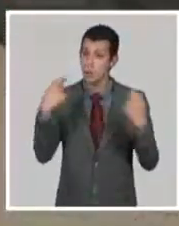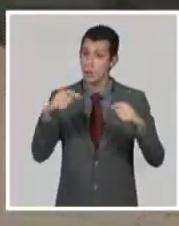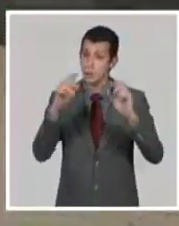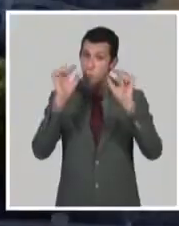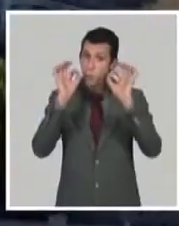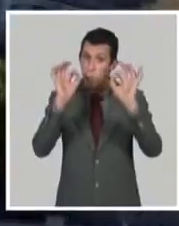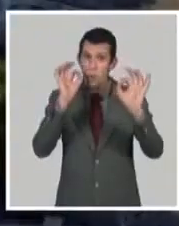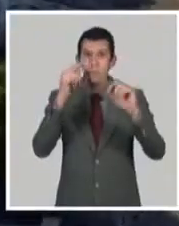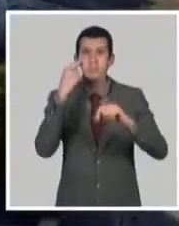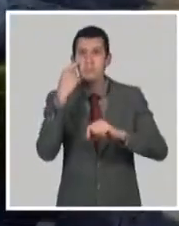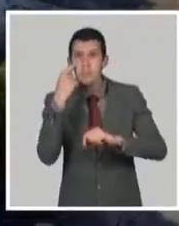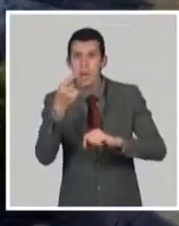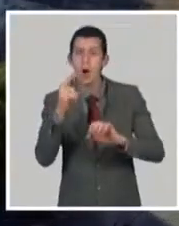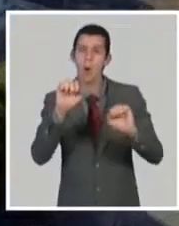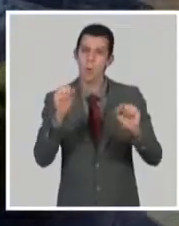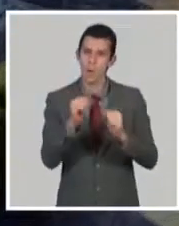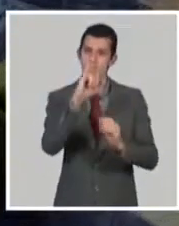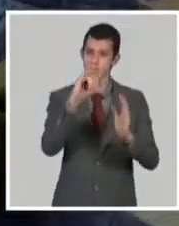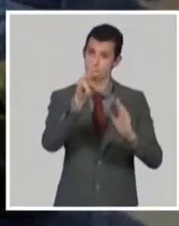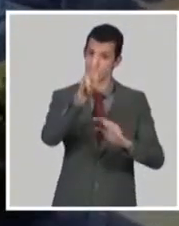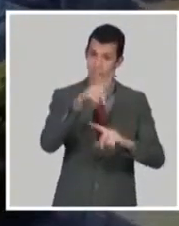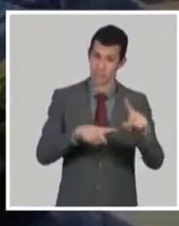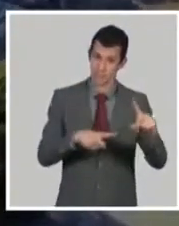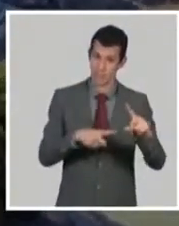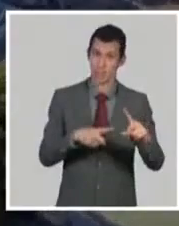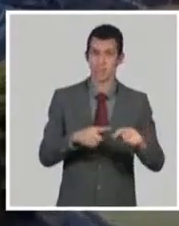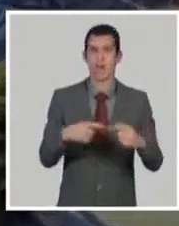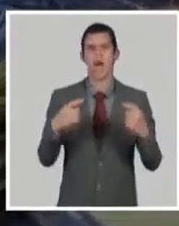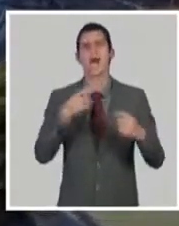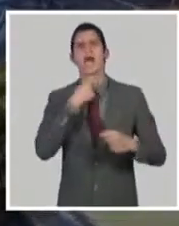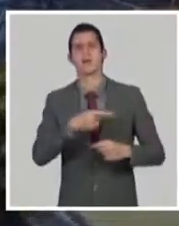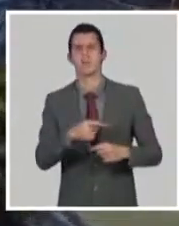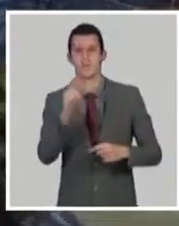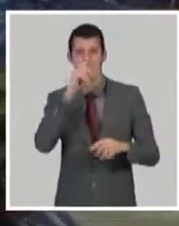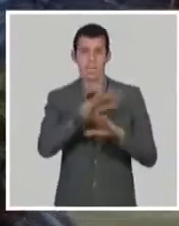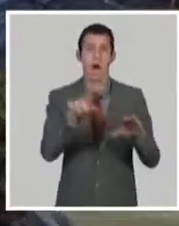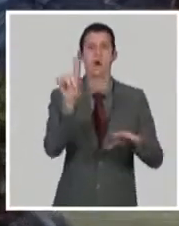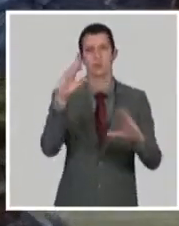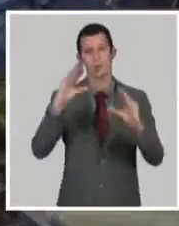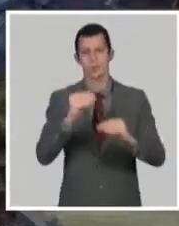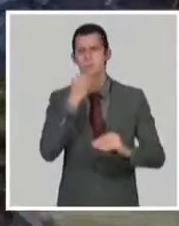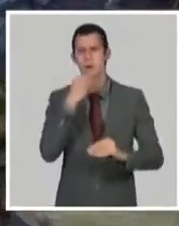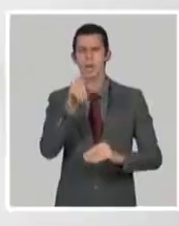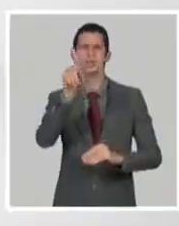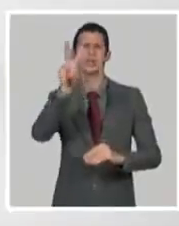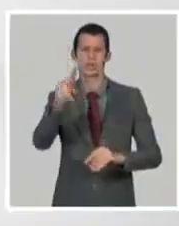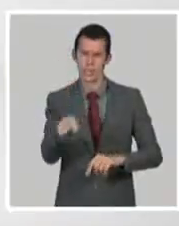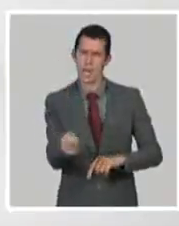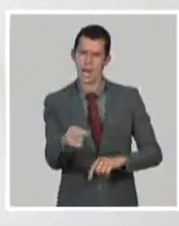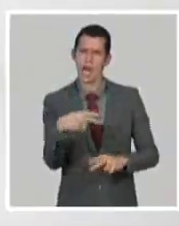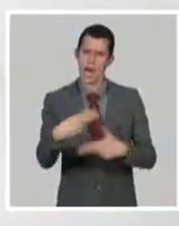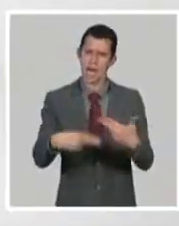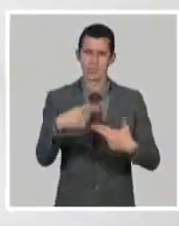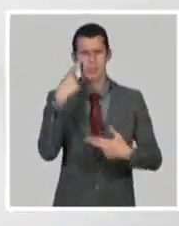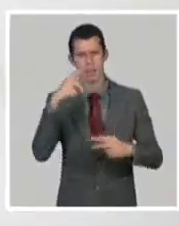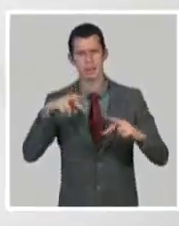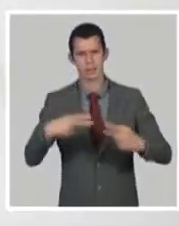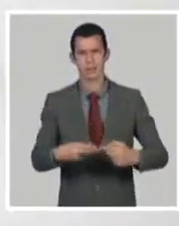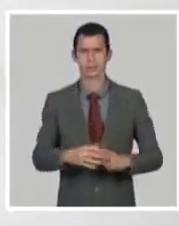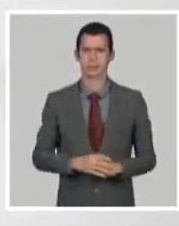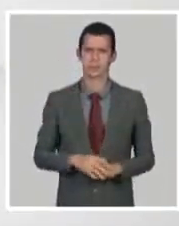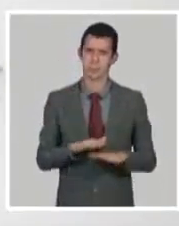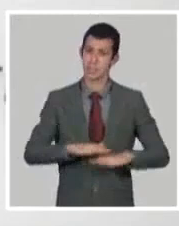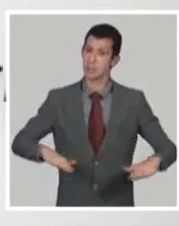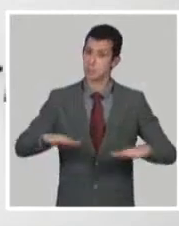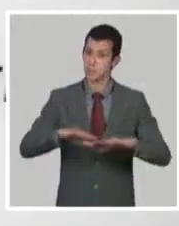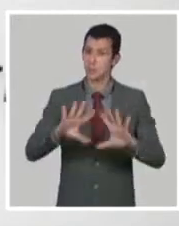meridiano. El canal educativo lo retransmitirá al final de su emisión del día. Mesa Redonda,